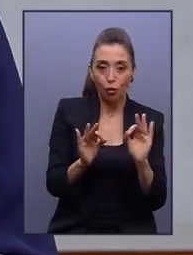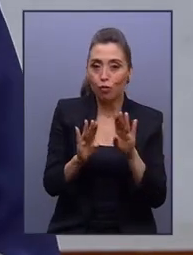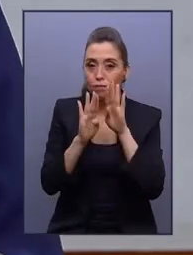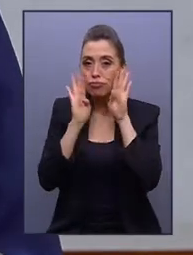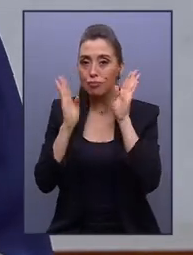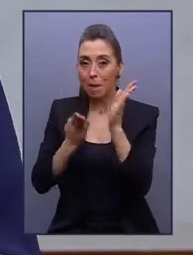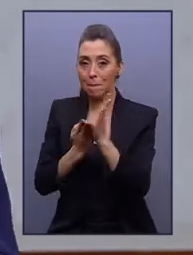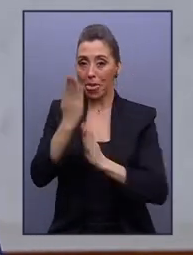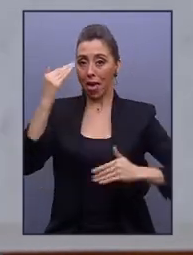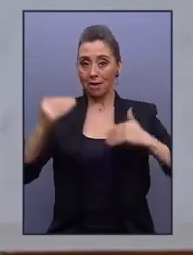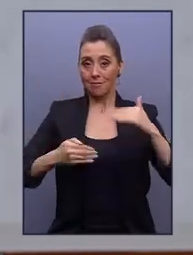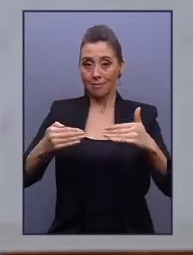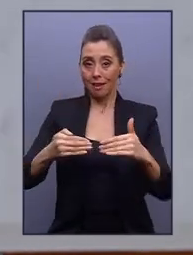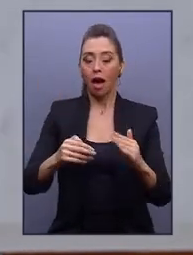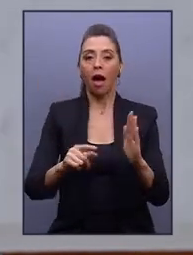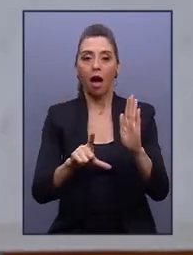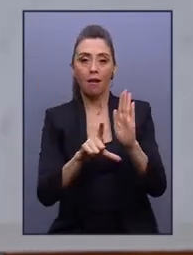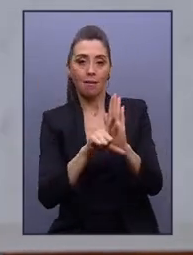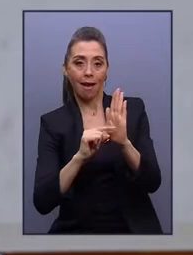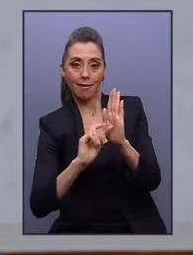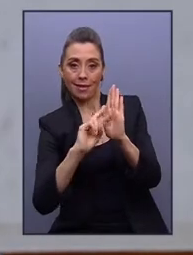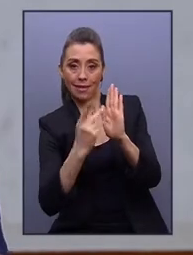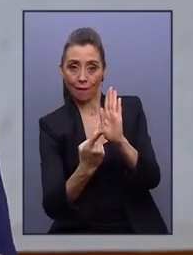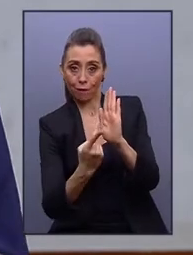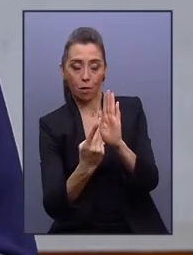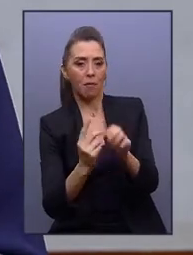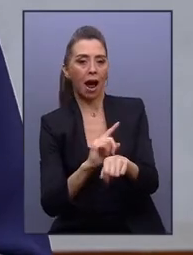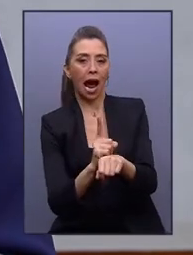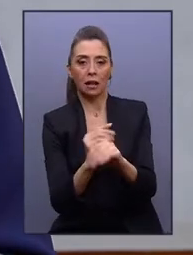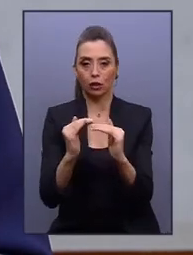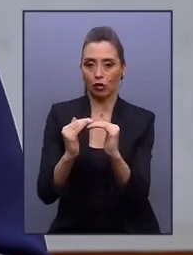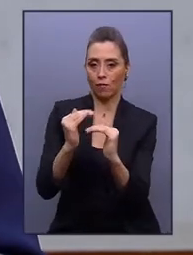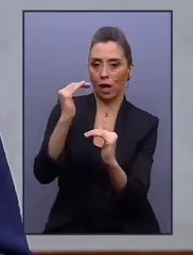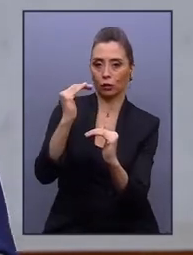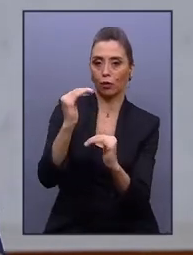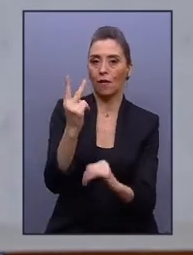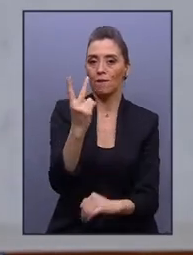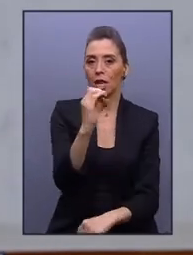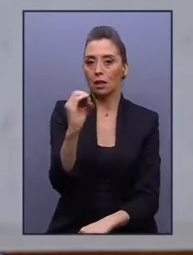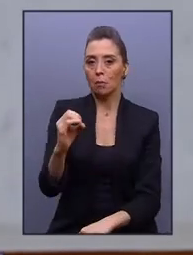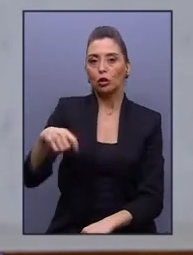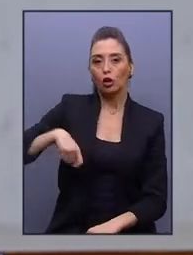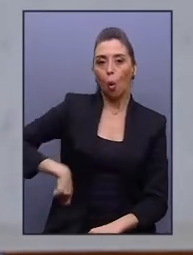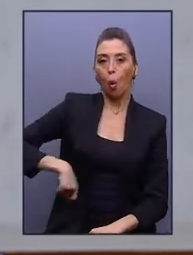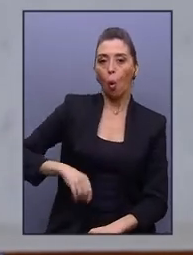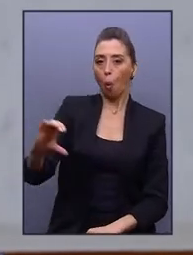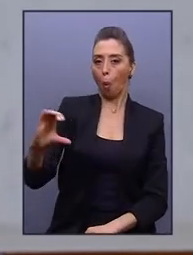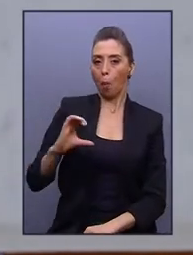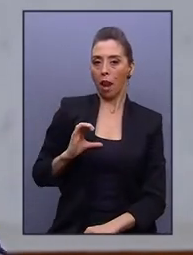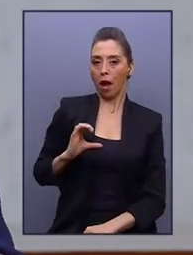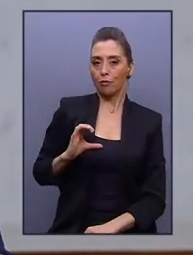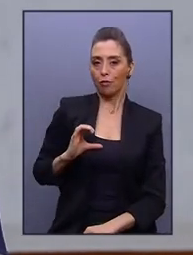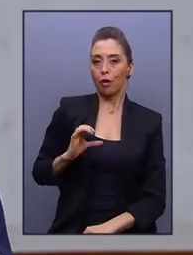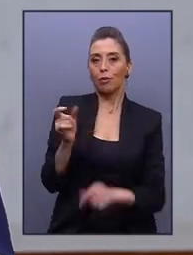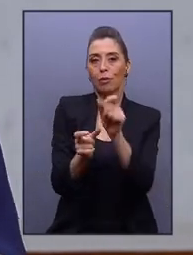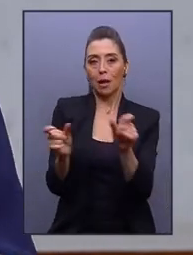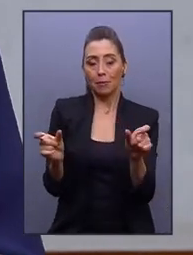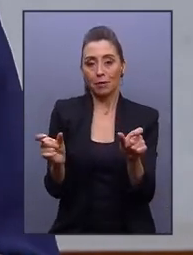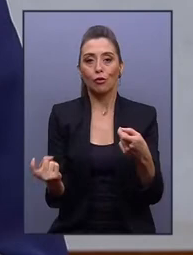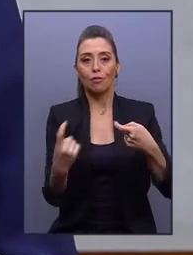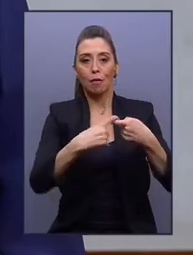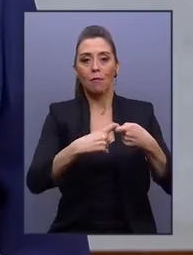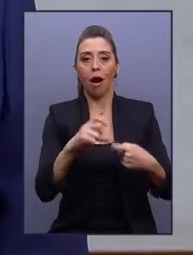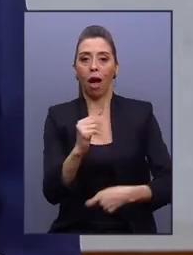¿no es verdad? Esta reforma permitirá un aumento inmediato de 20% en las jubilaciones de los actuales pensionados de las